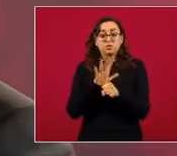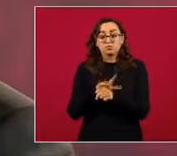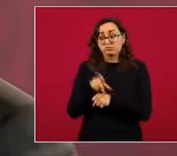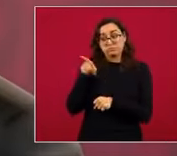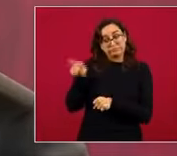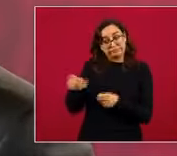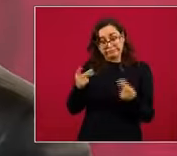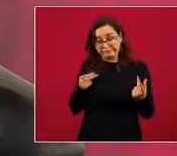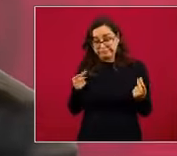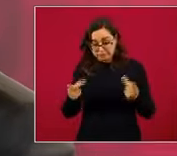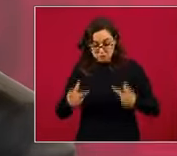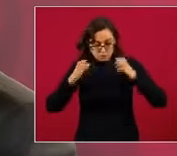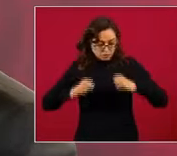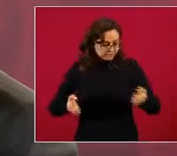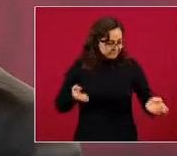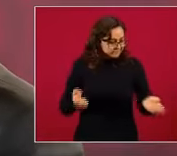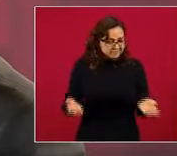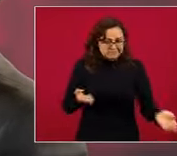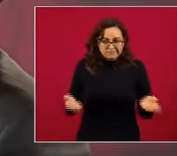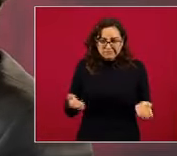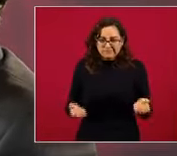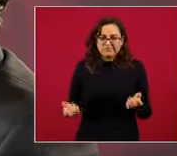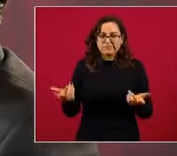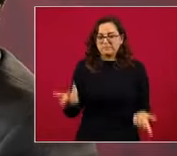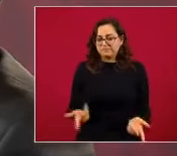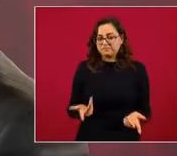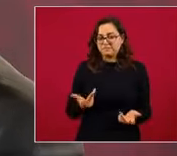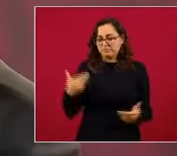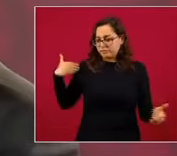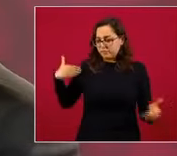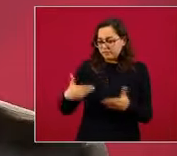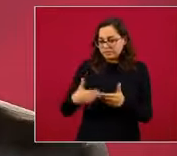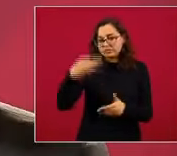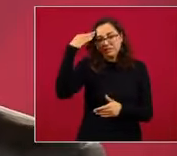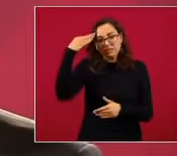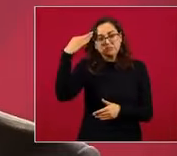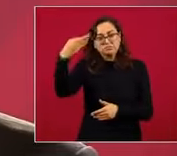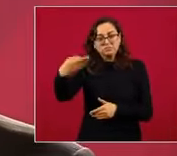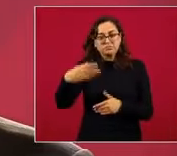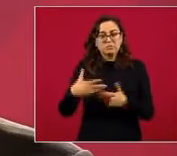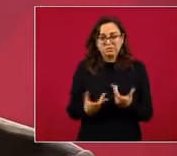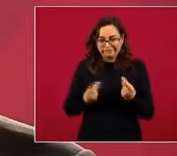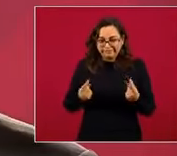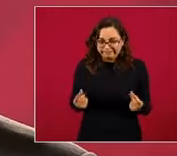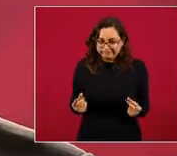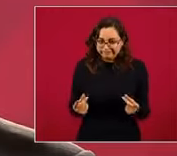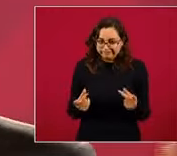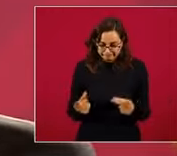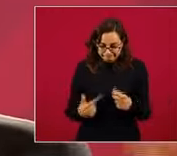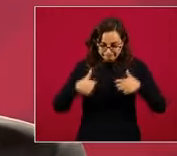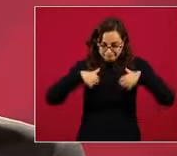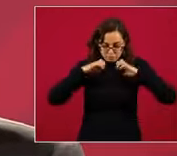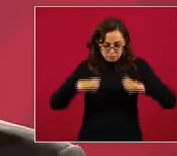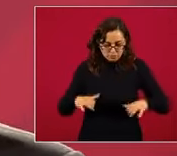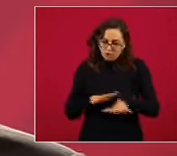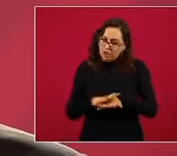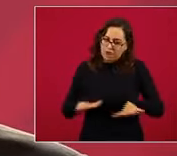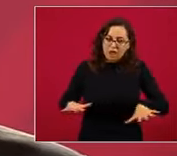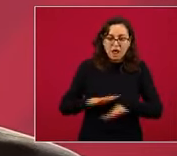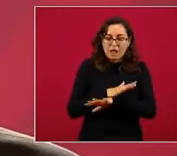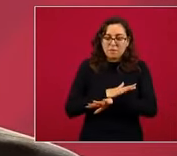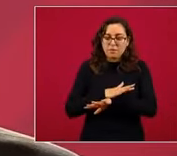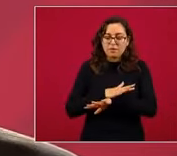condición corporal, su condición física, una serie de ejercicios durante un tiempo relativamente prolongado, y modificar sustancialmente